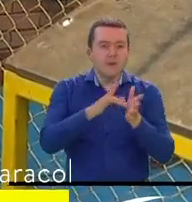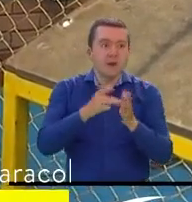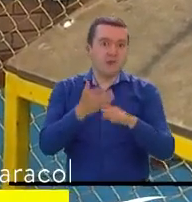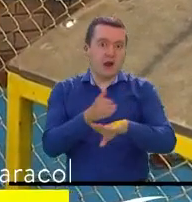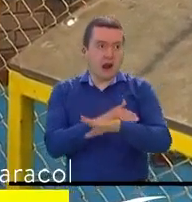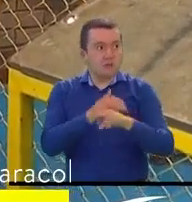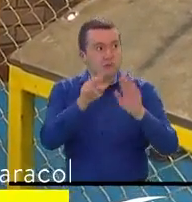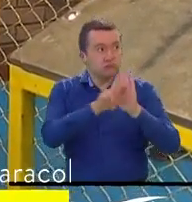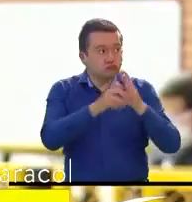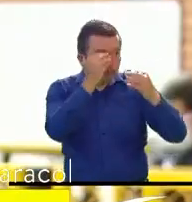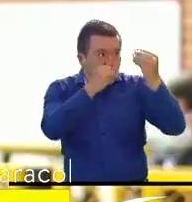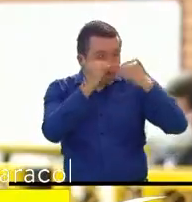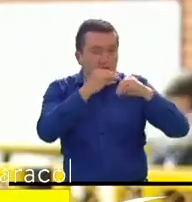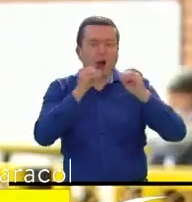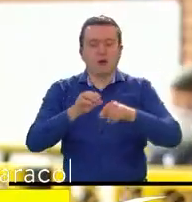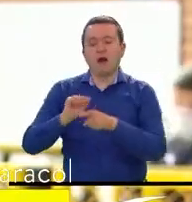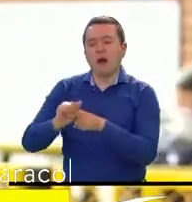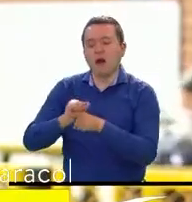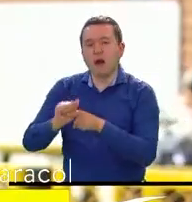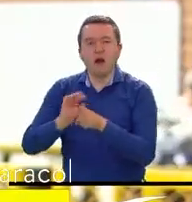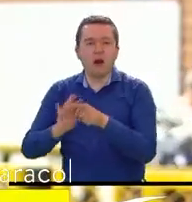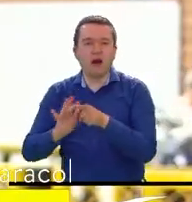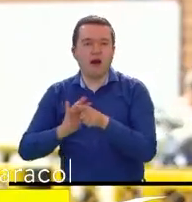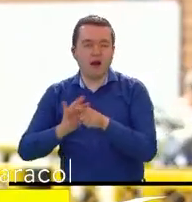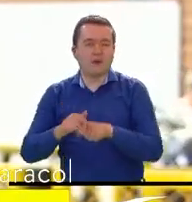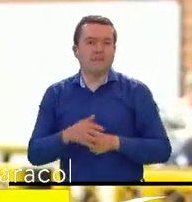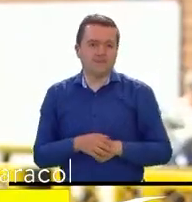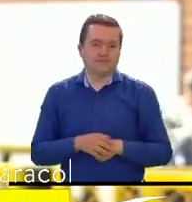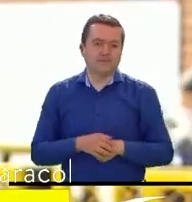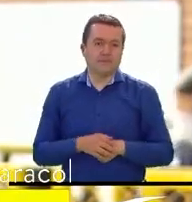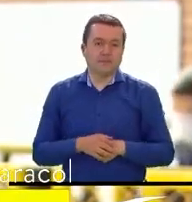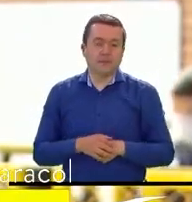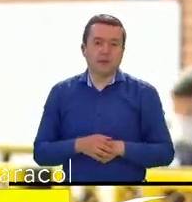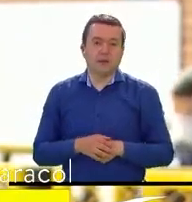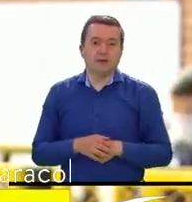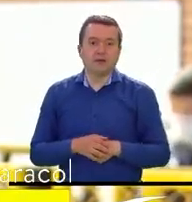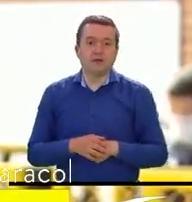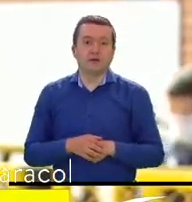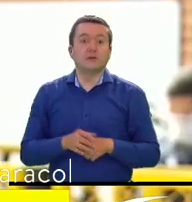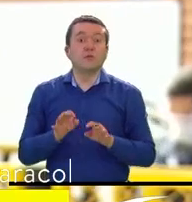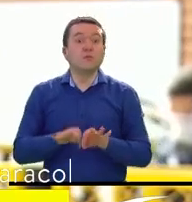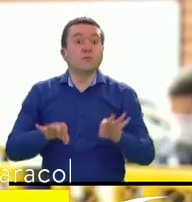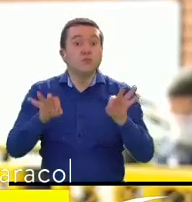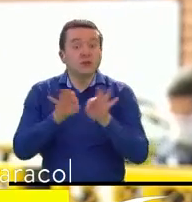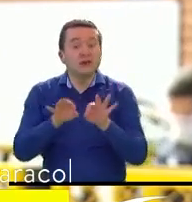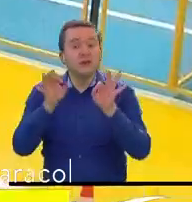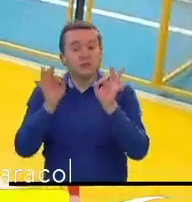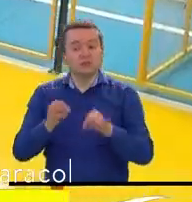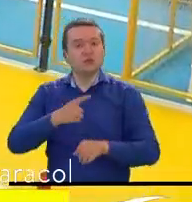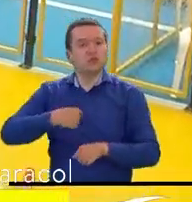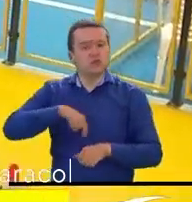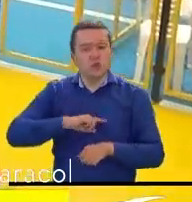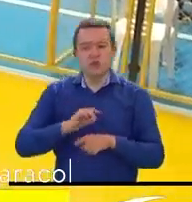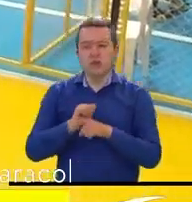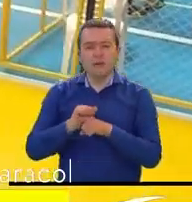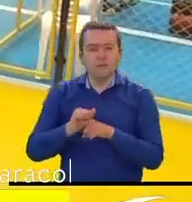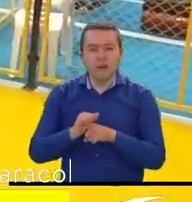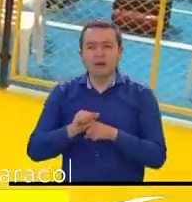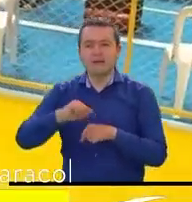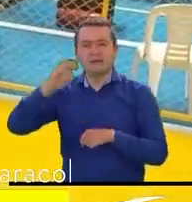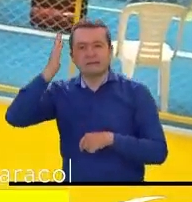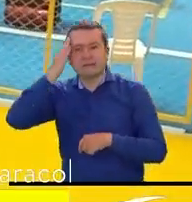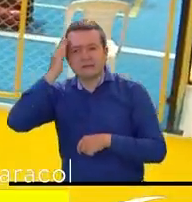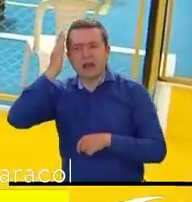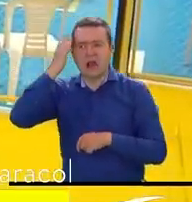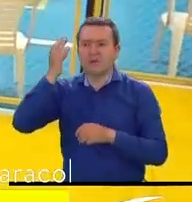la educación virtual. Es de manera importantísima tener nosotros nuestras prácticas para en el momento en que nosotros lleguemos a desempeñar